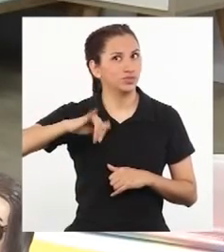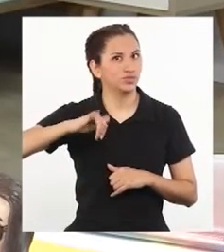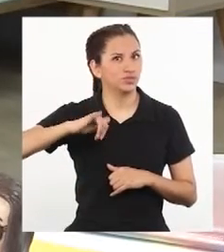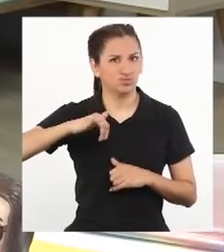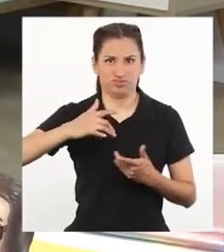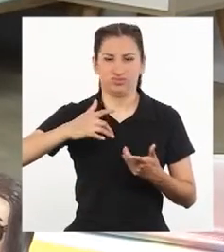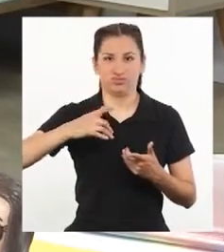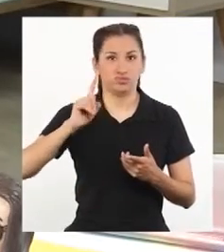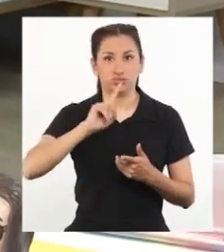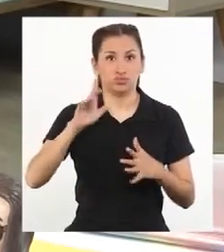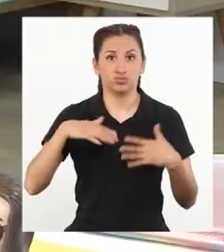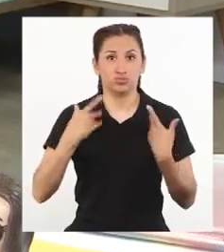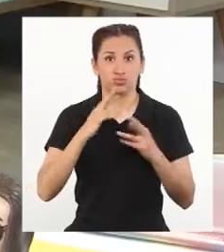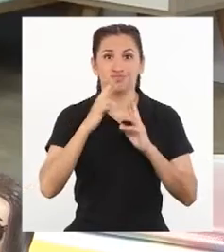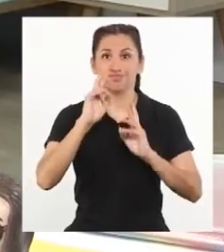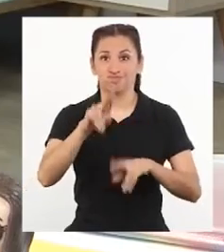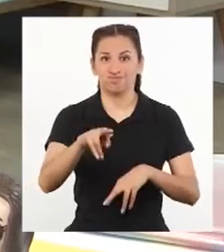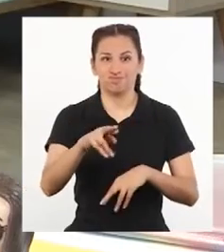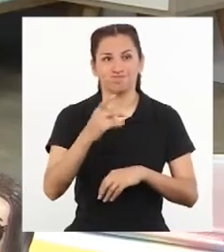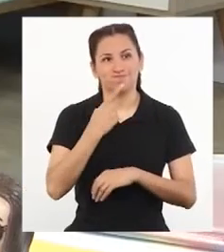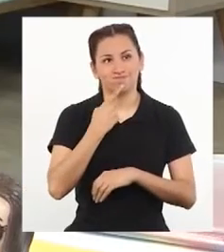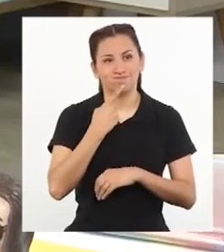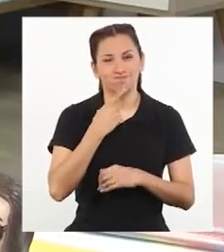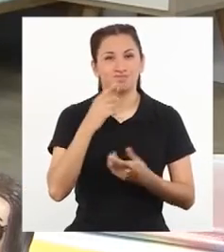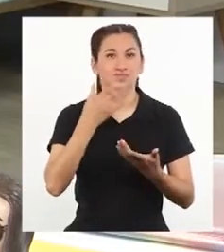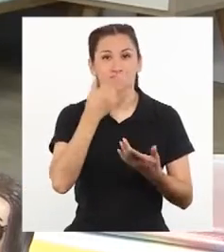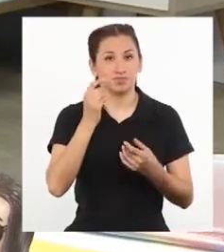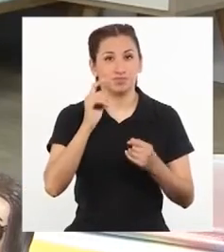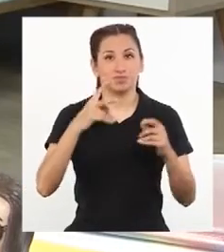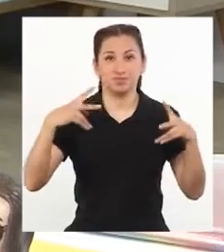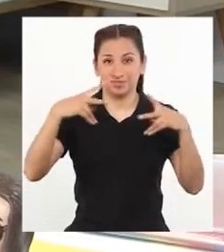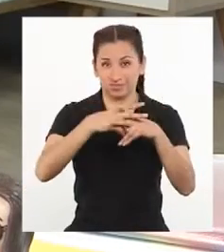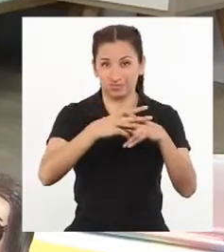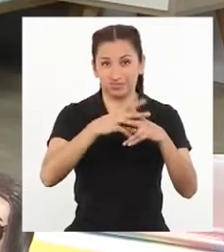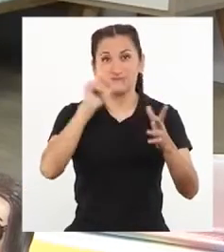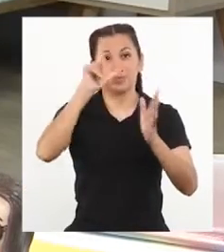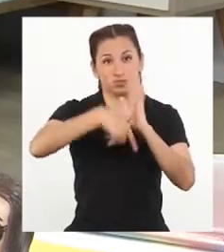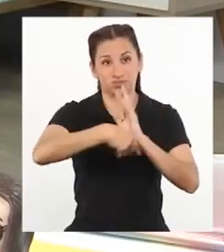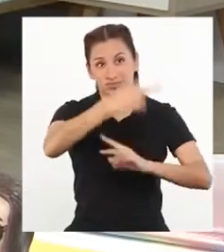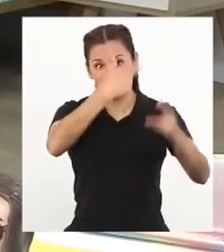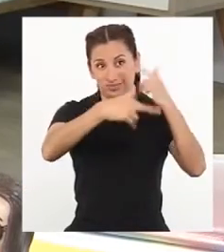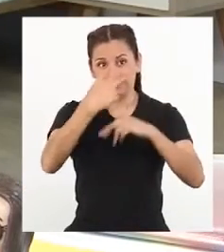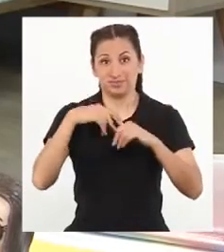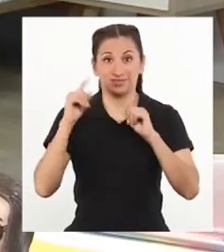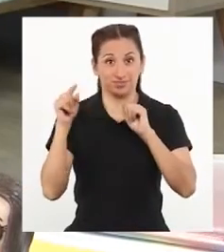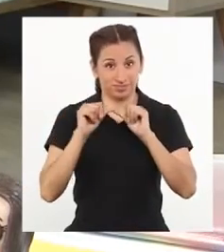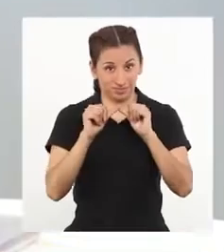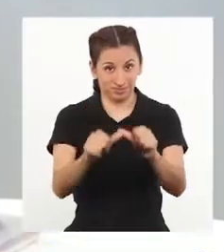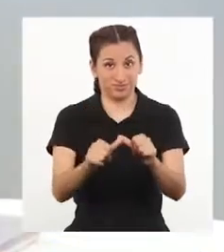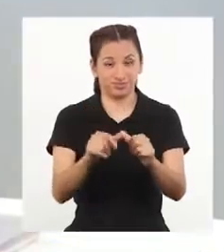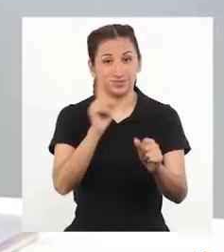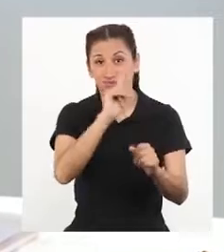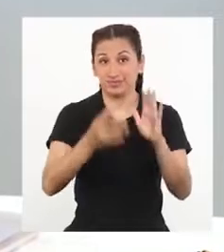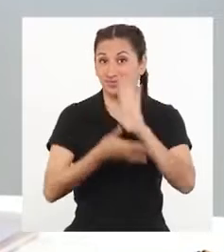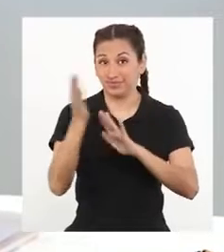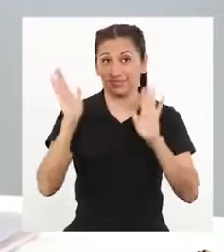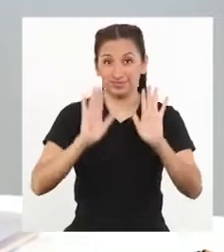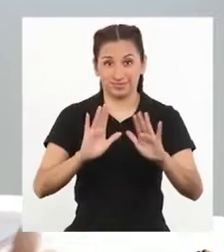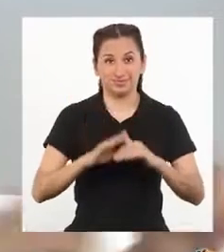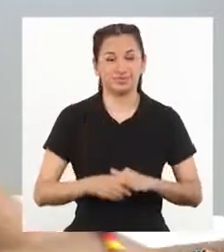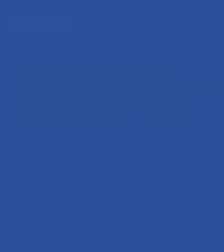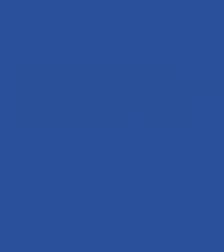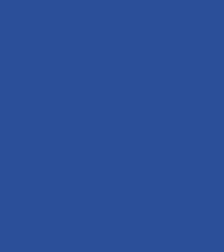Uy, parece que ahorita no puede contestar. ¿Les parece si vamos a una pausa y regresamos con eso y más? ¡No se